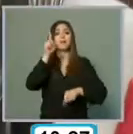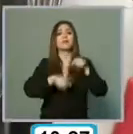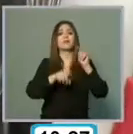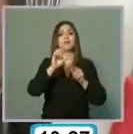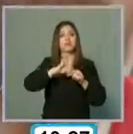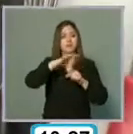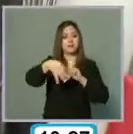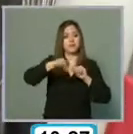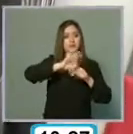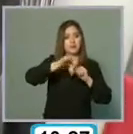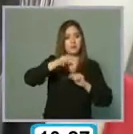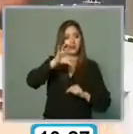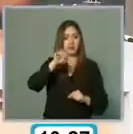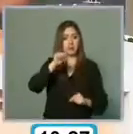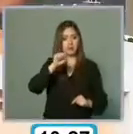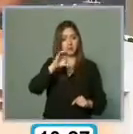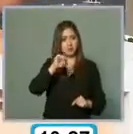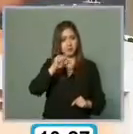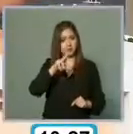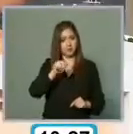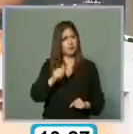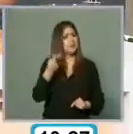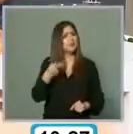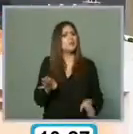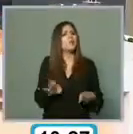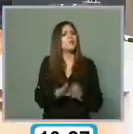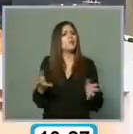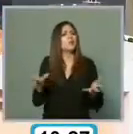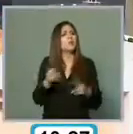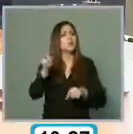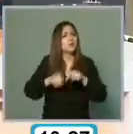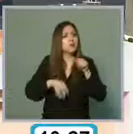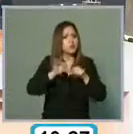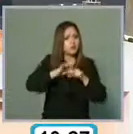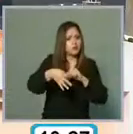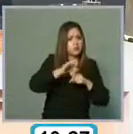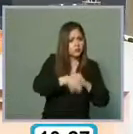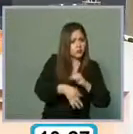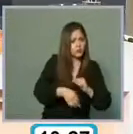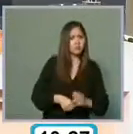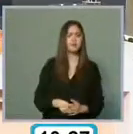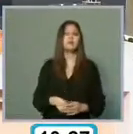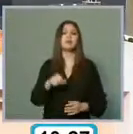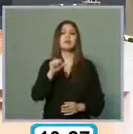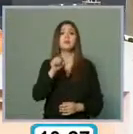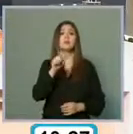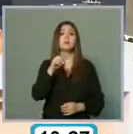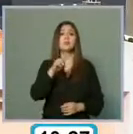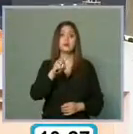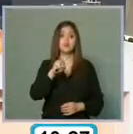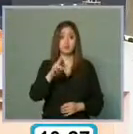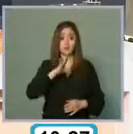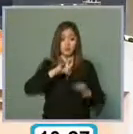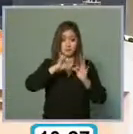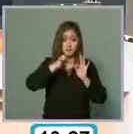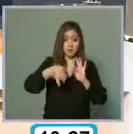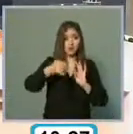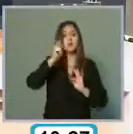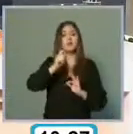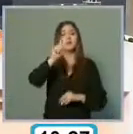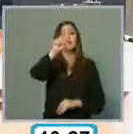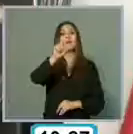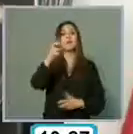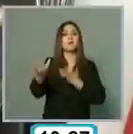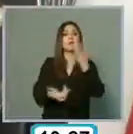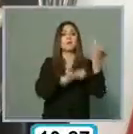hay que buscar esa, ¿no? ¿Y cómo se pela la normal? La normal, si tenemos la almendra con cáscara, en una cacerola con agua hirviendo